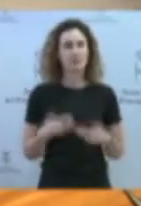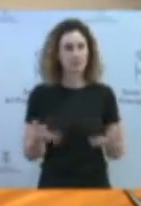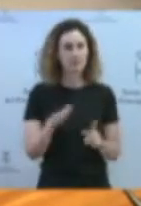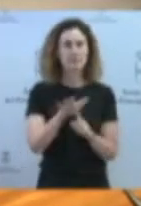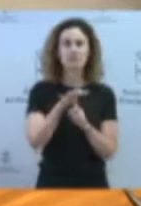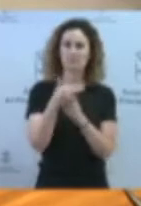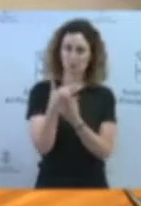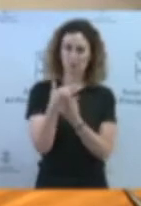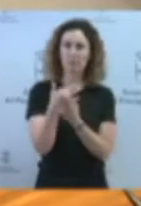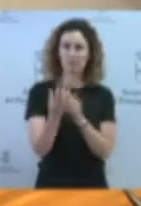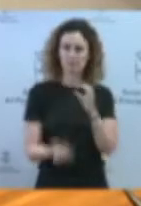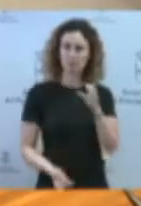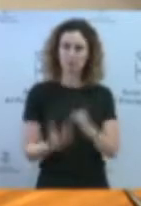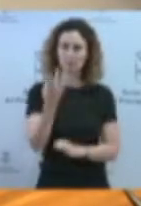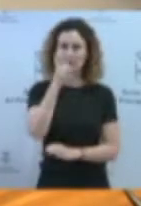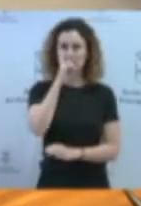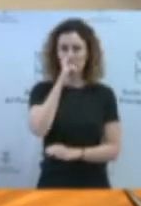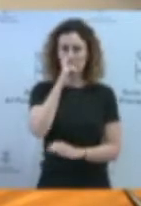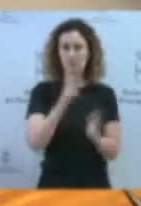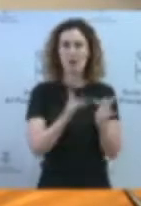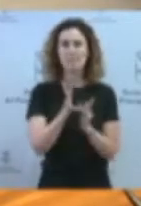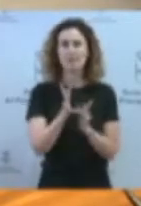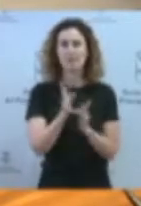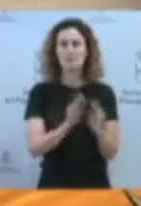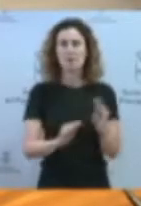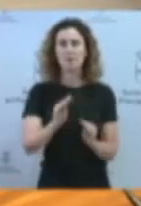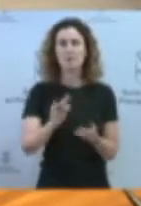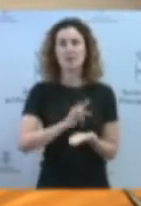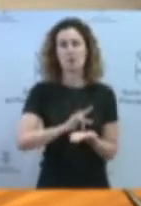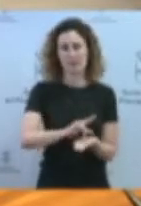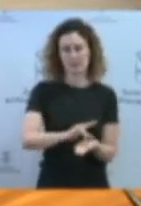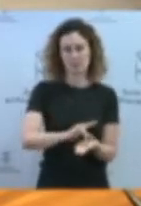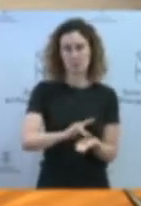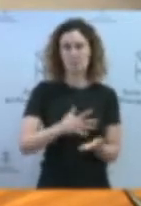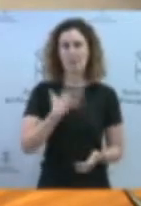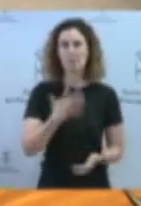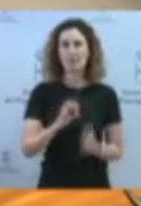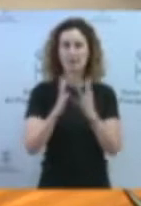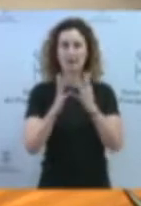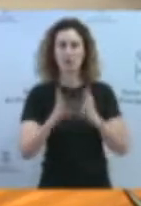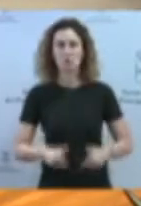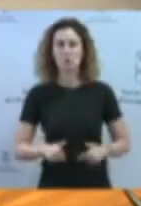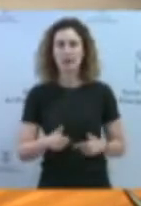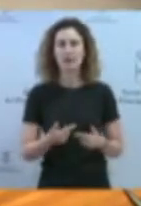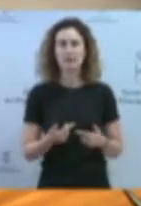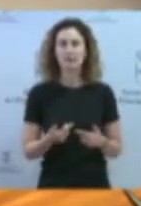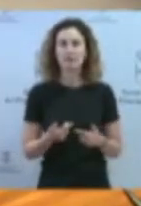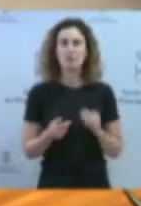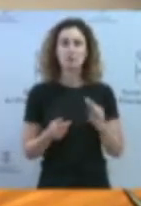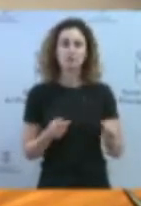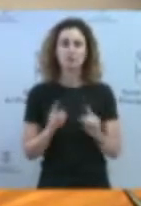abril se hizo una modificación del calendario para poder compatibilizar el transporte en esta recta final de